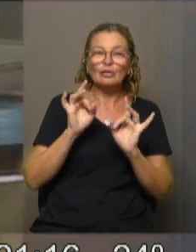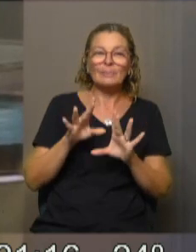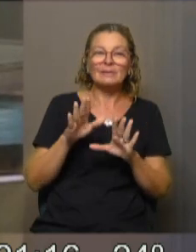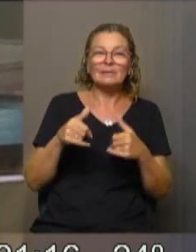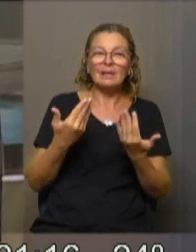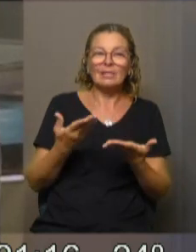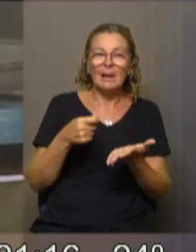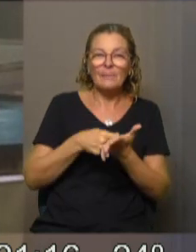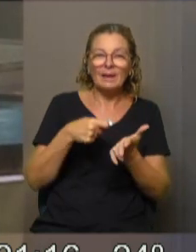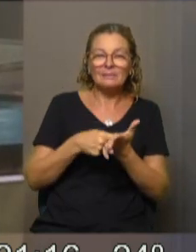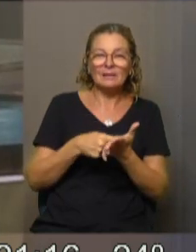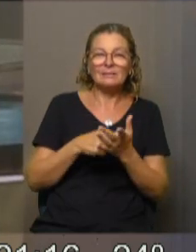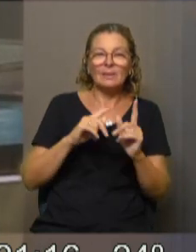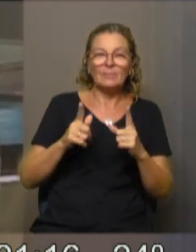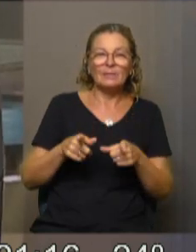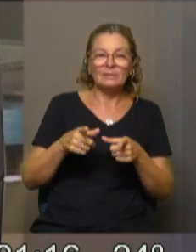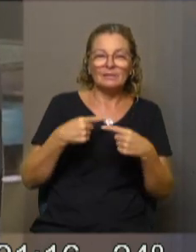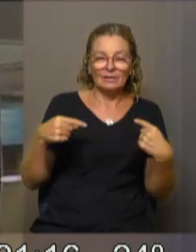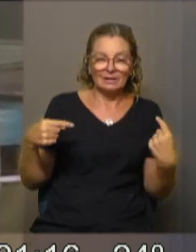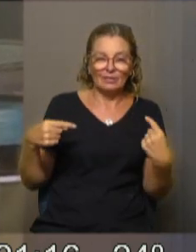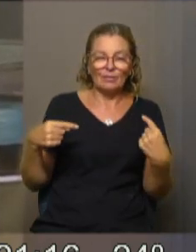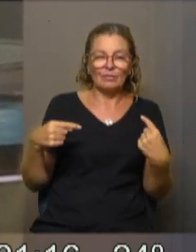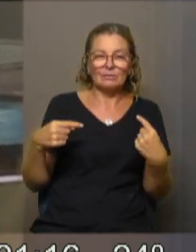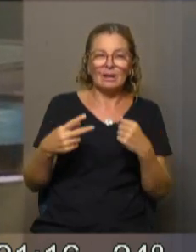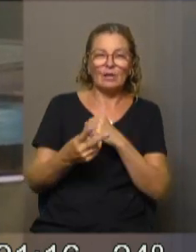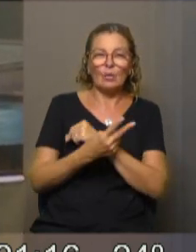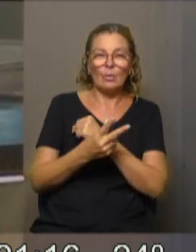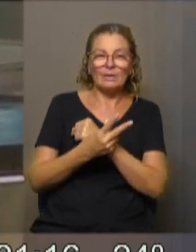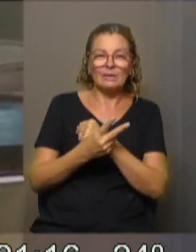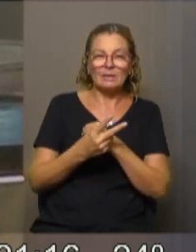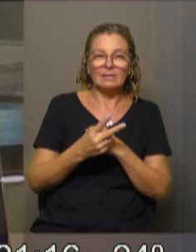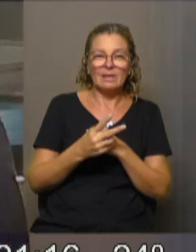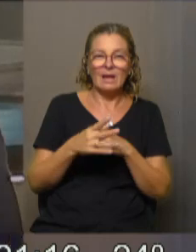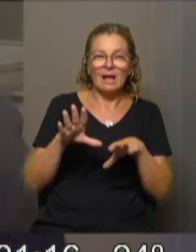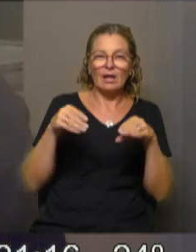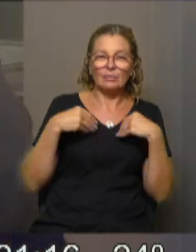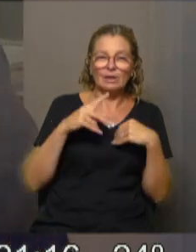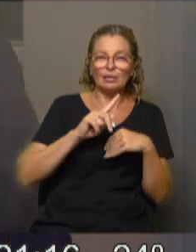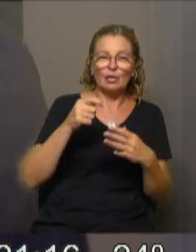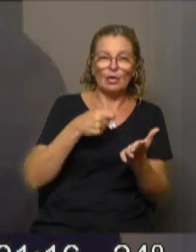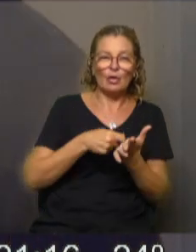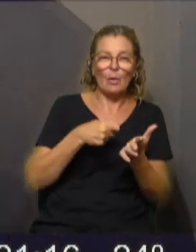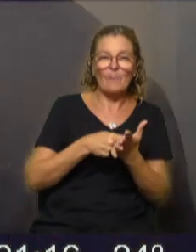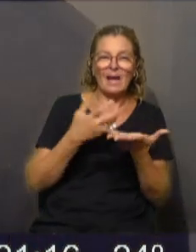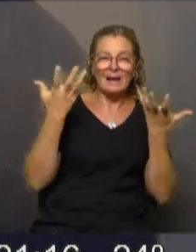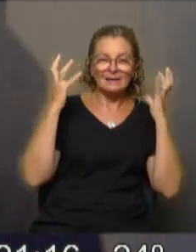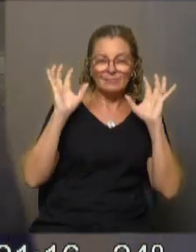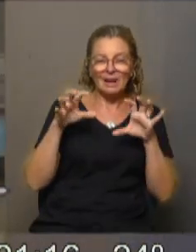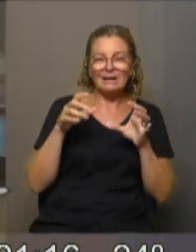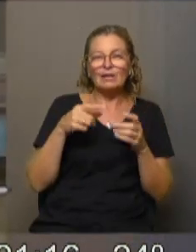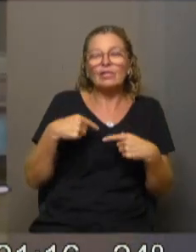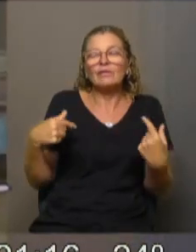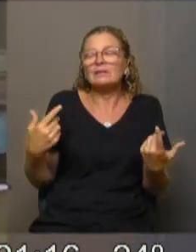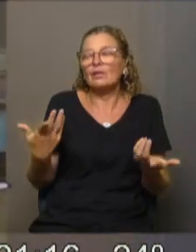donar guita y todo esto, hay otras cosas, la prevención de la natalidad, adoptar y no comprar animales, ¿qué otras